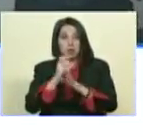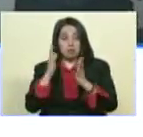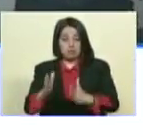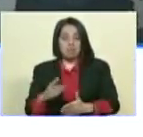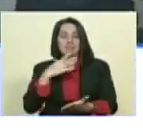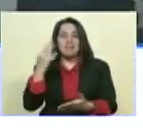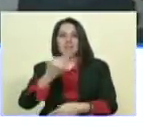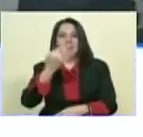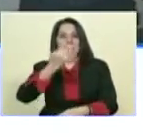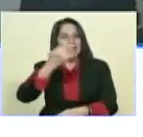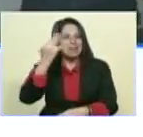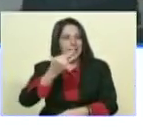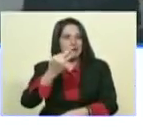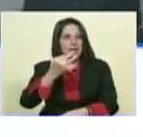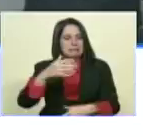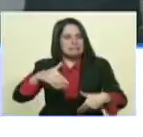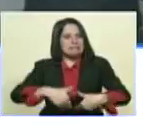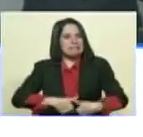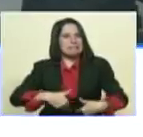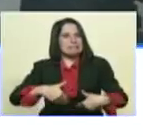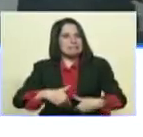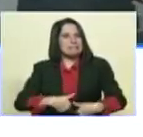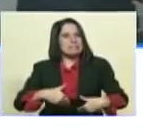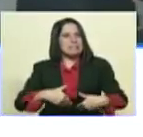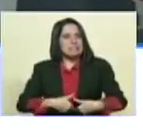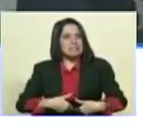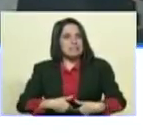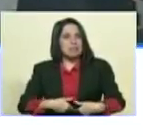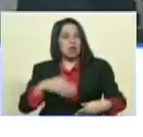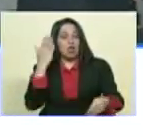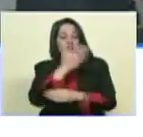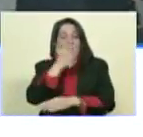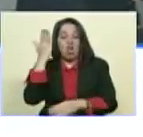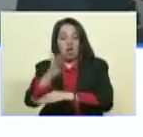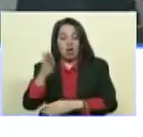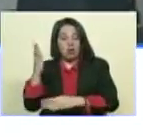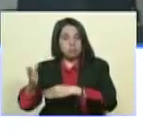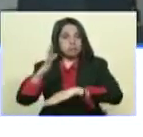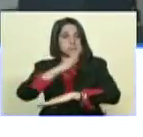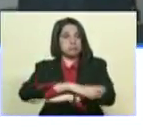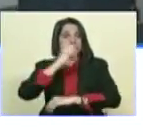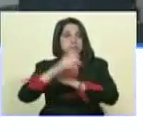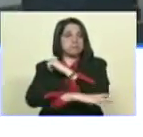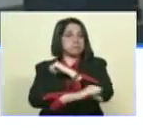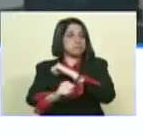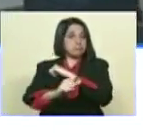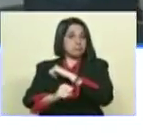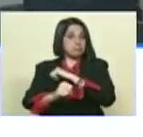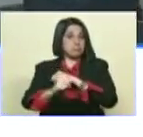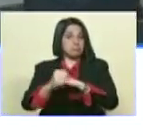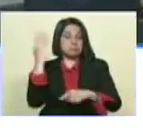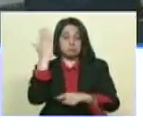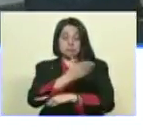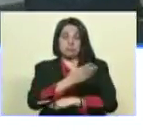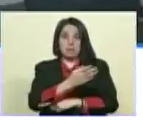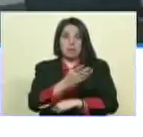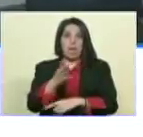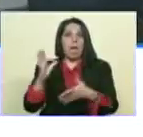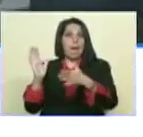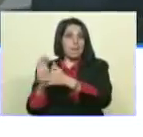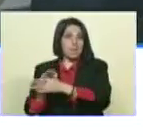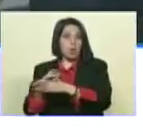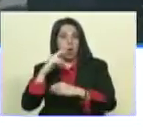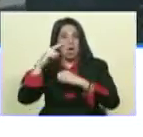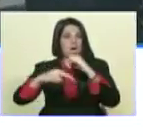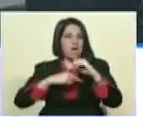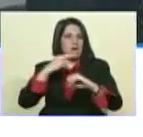sinceramente, estén luchando contra el delito, estén luchando por la seguridad ciudadana. Compañero Héctor Rodríguez, vamos